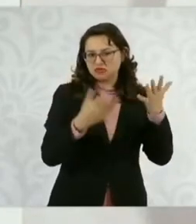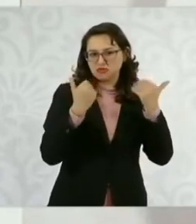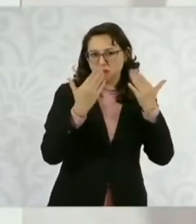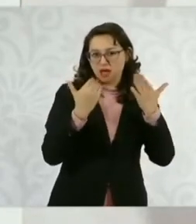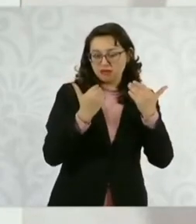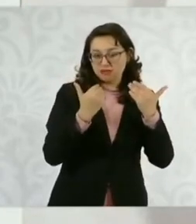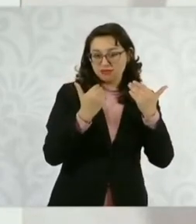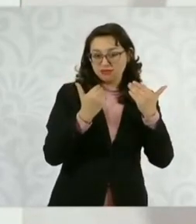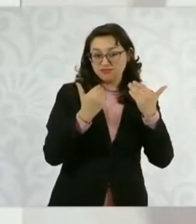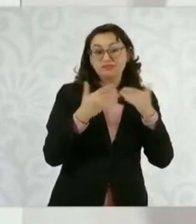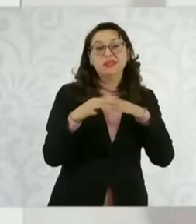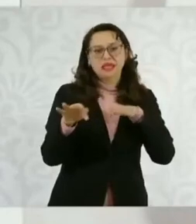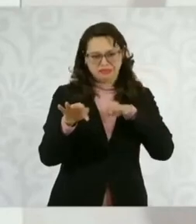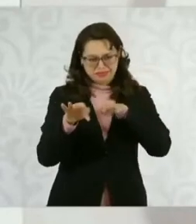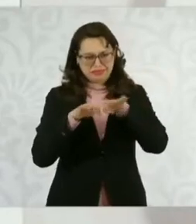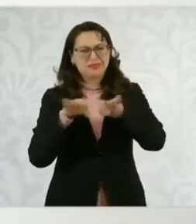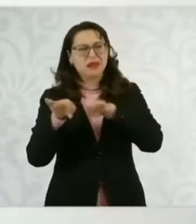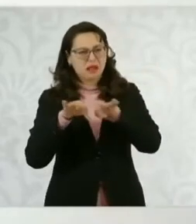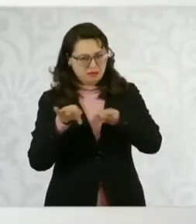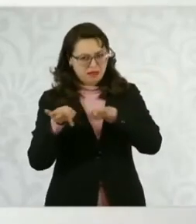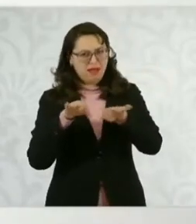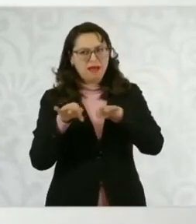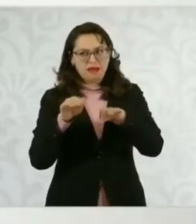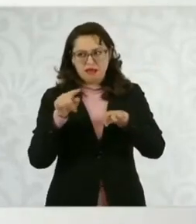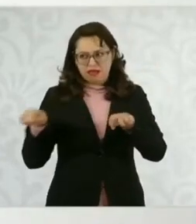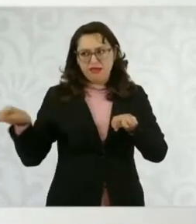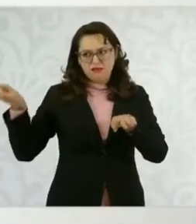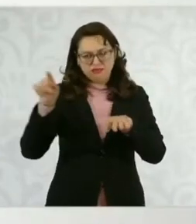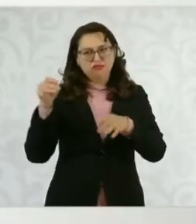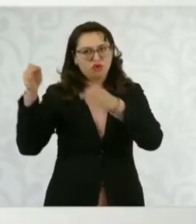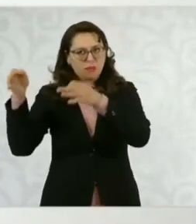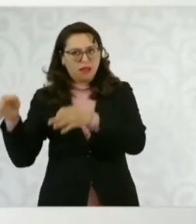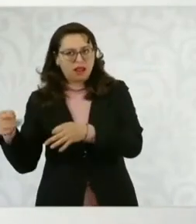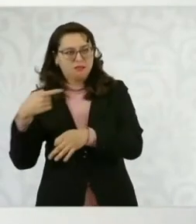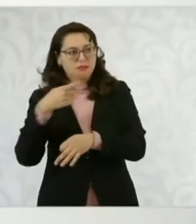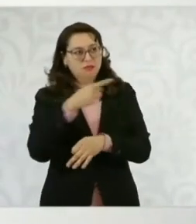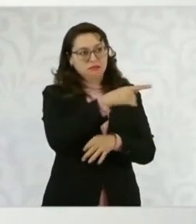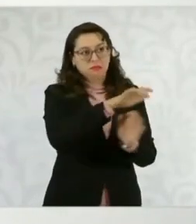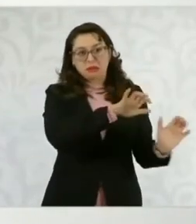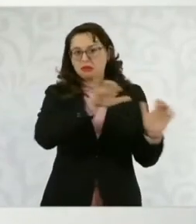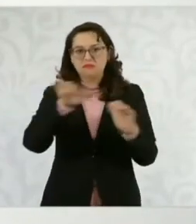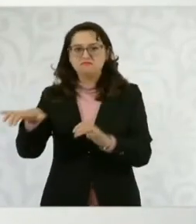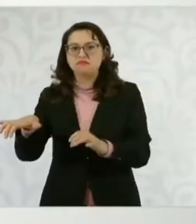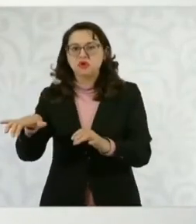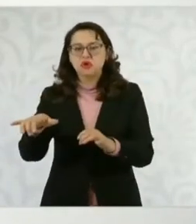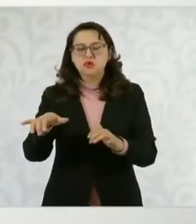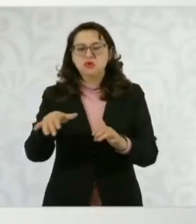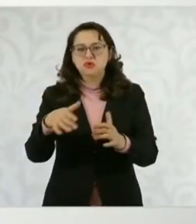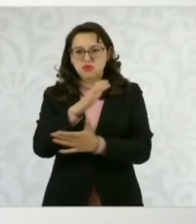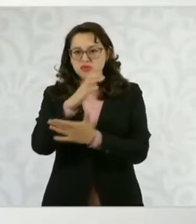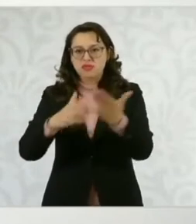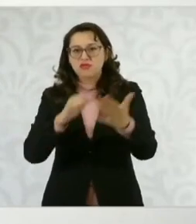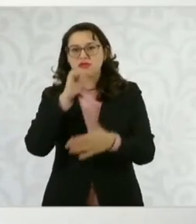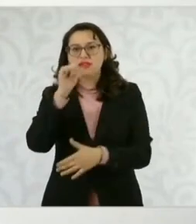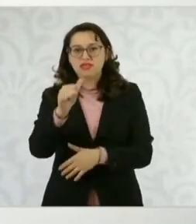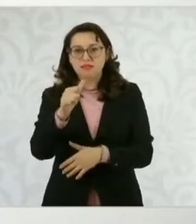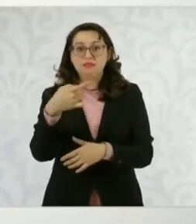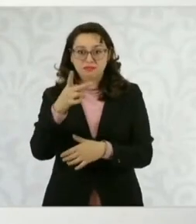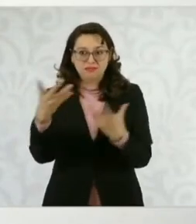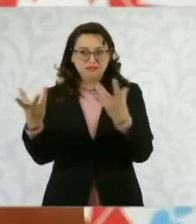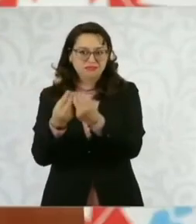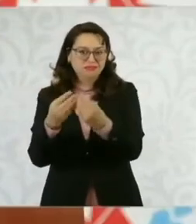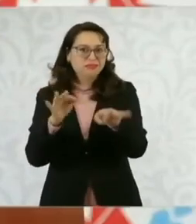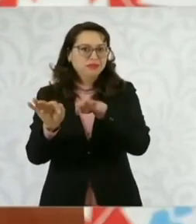formales, pero que son contratados de manera informal. Entonces ahí es donde queremos entrar.